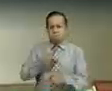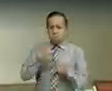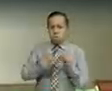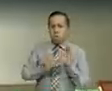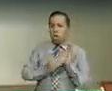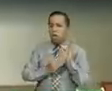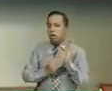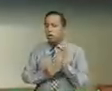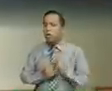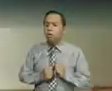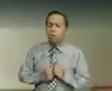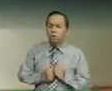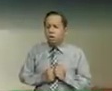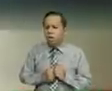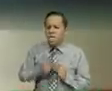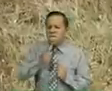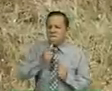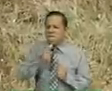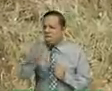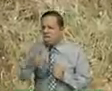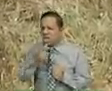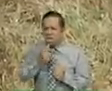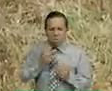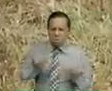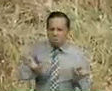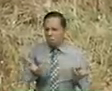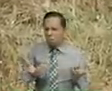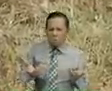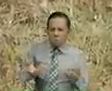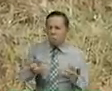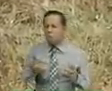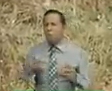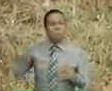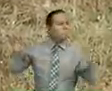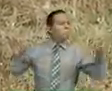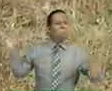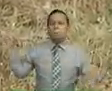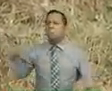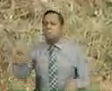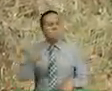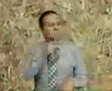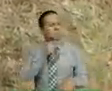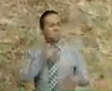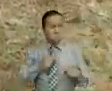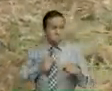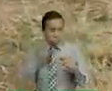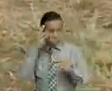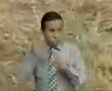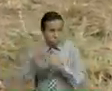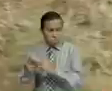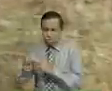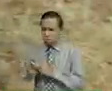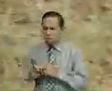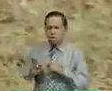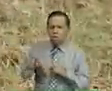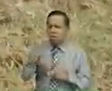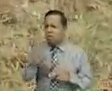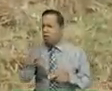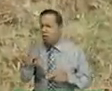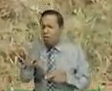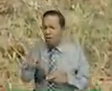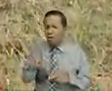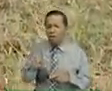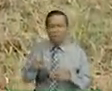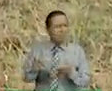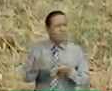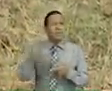no lograban identificarlo. A los conocidos a ver si no lo reconocían y no le sacaban pinta porque la cara la tenía toda